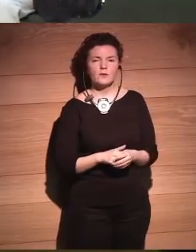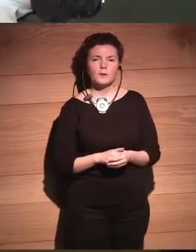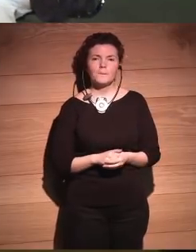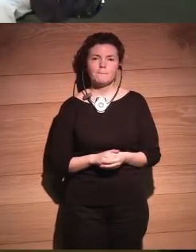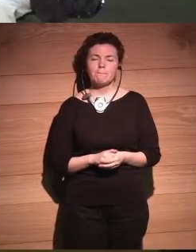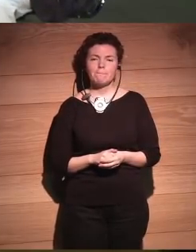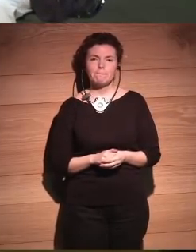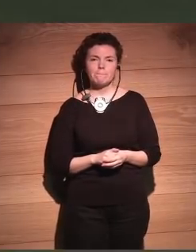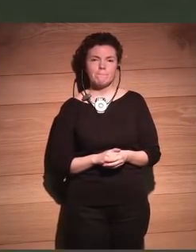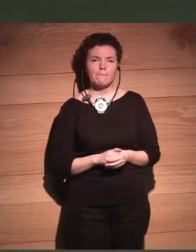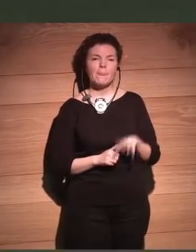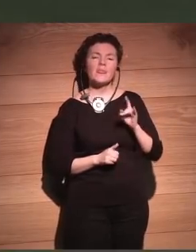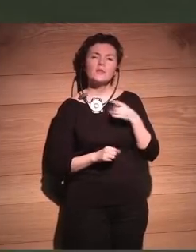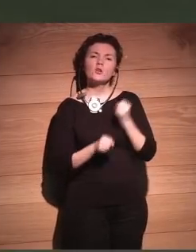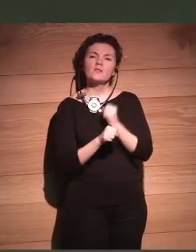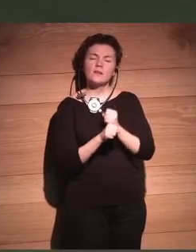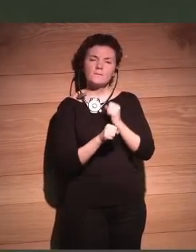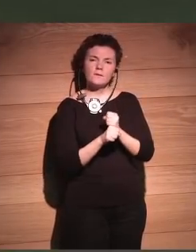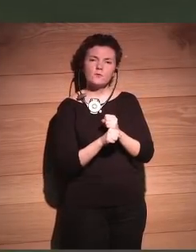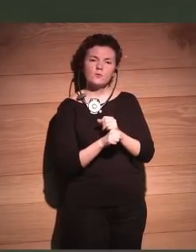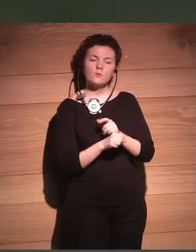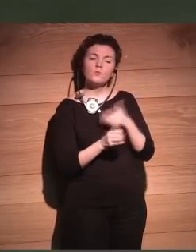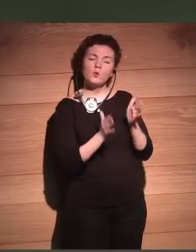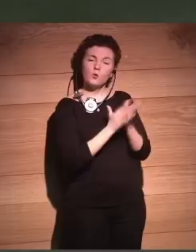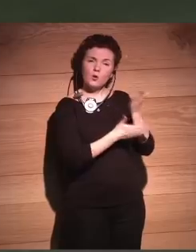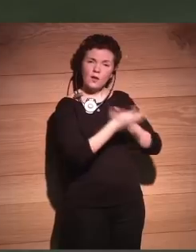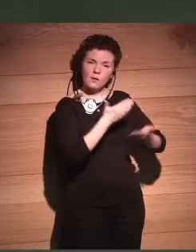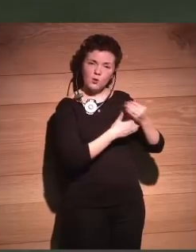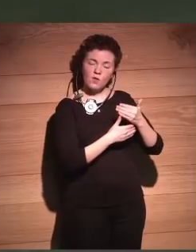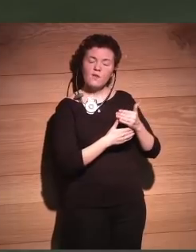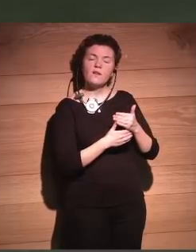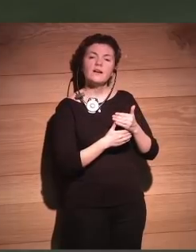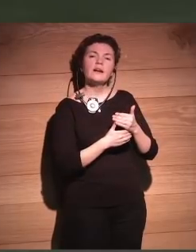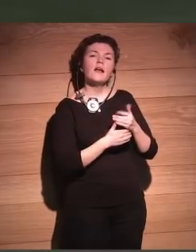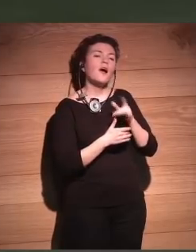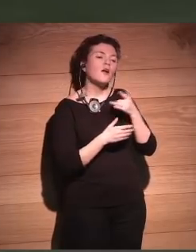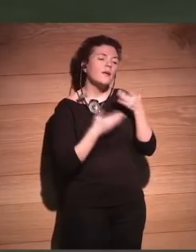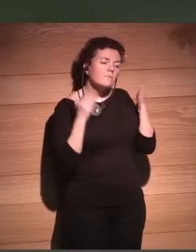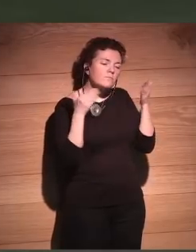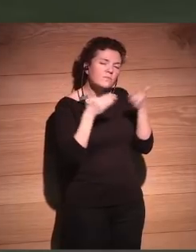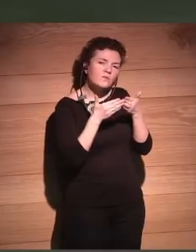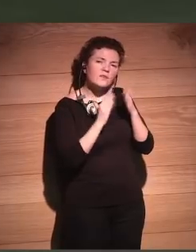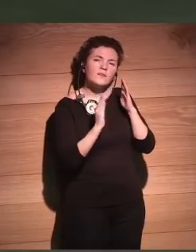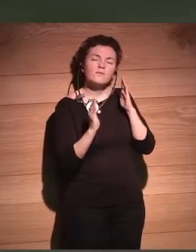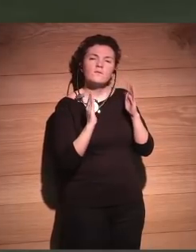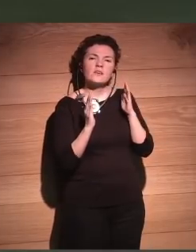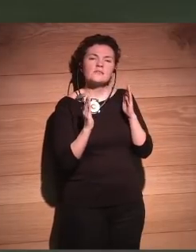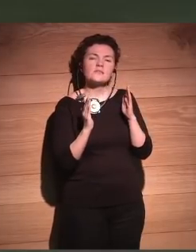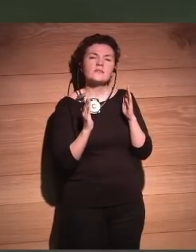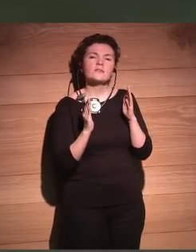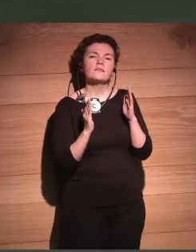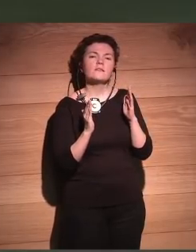utilizando. Sí, trabajo con Mark Tushinsky, que es uno de mis colaboradores, está en San Diego, y estamos ahora mismo en fase